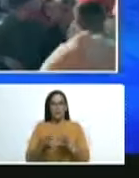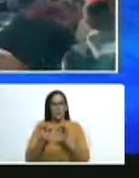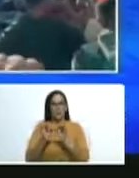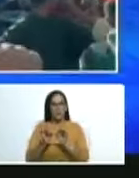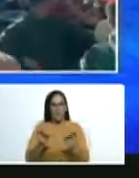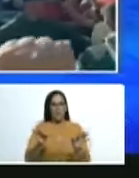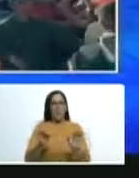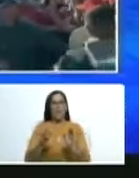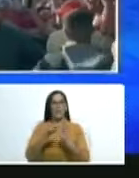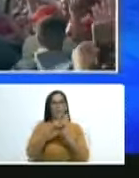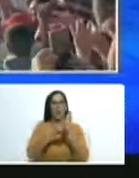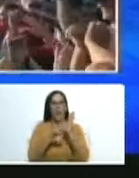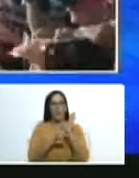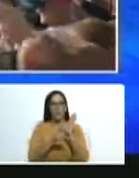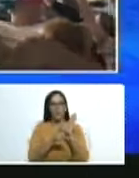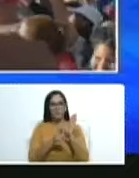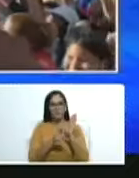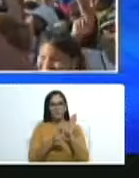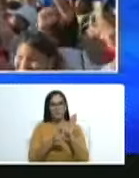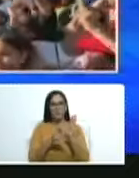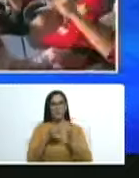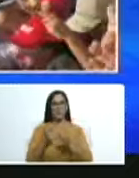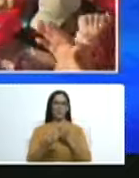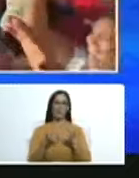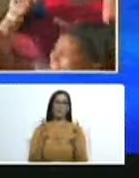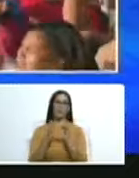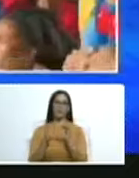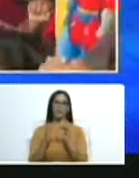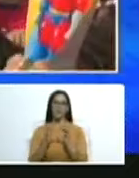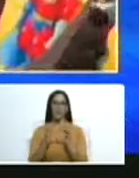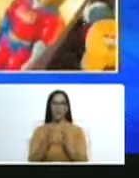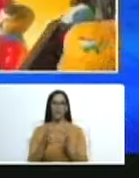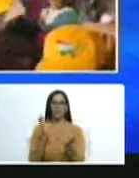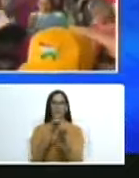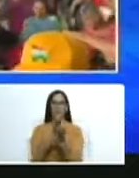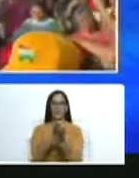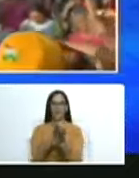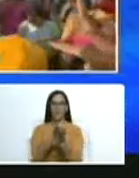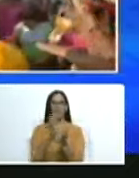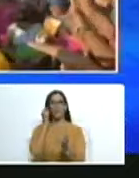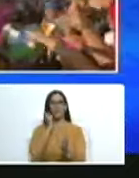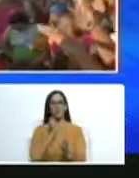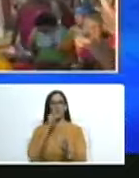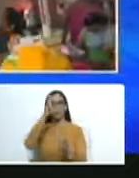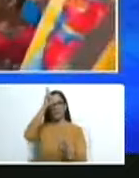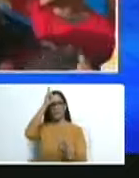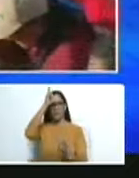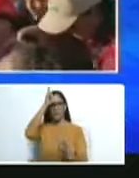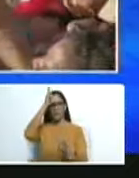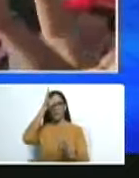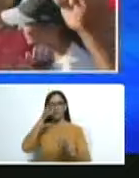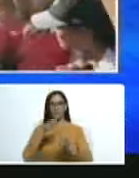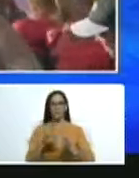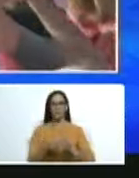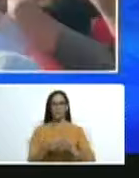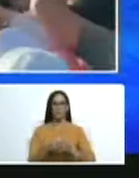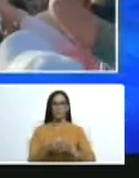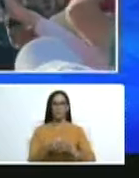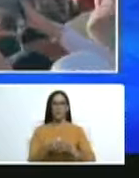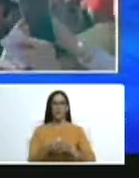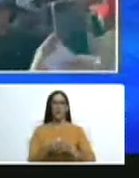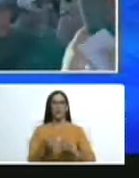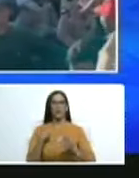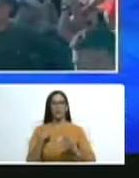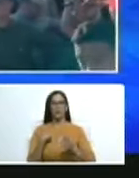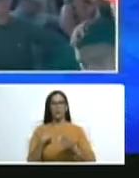programa. Y hice pases para Margarita, para Sucre, para Falcón. Yo me ponía